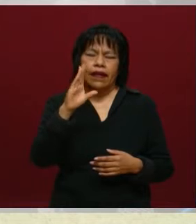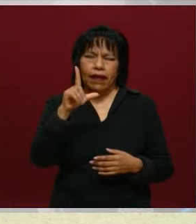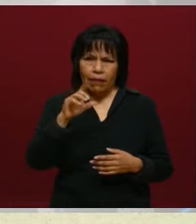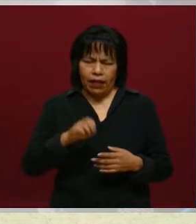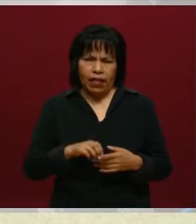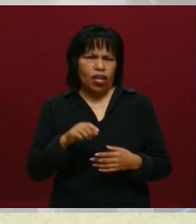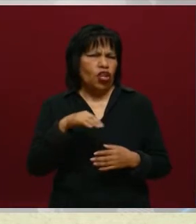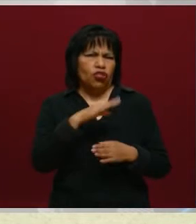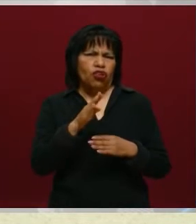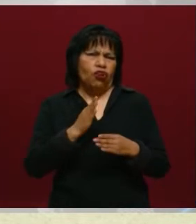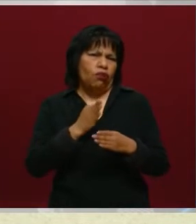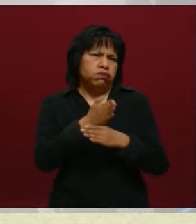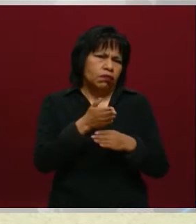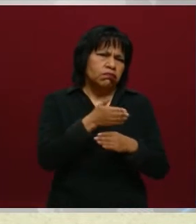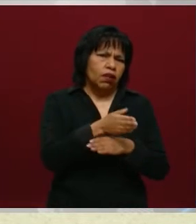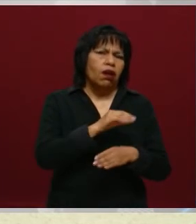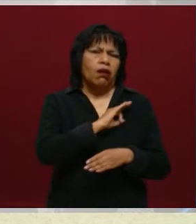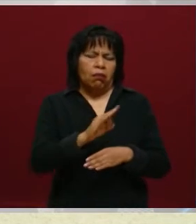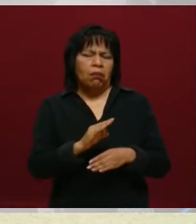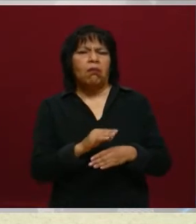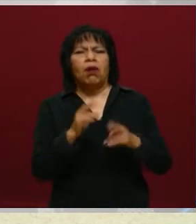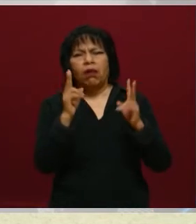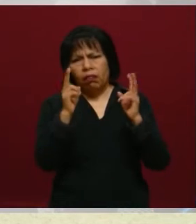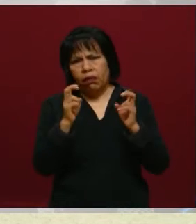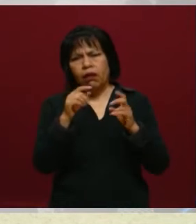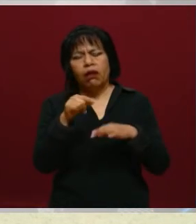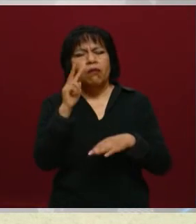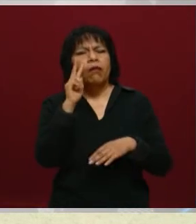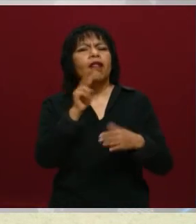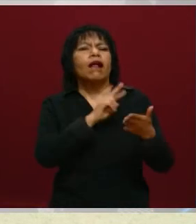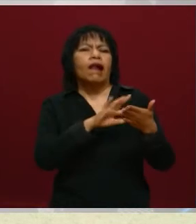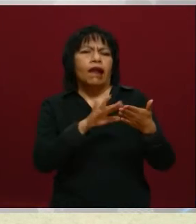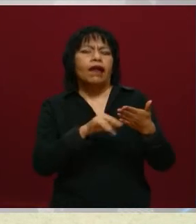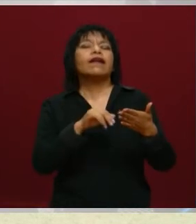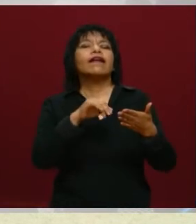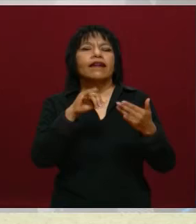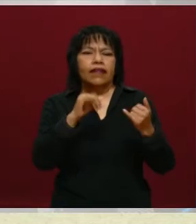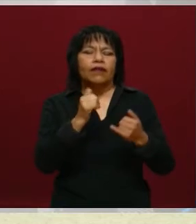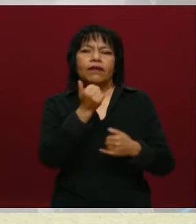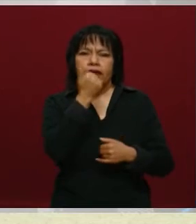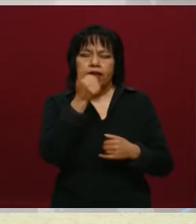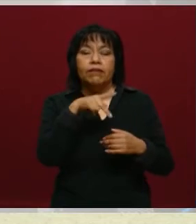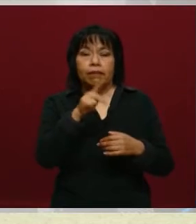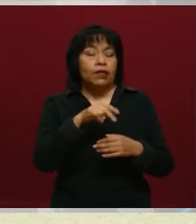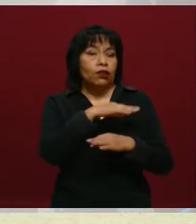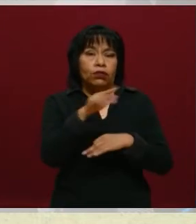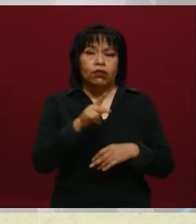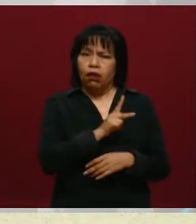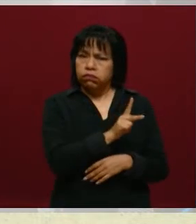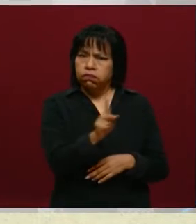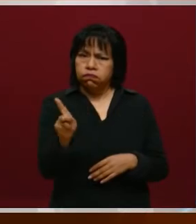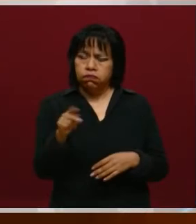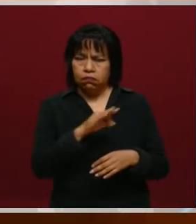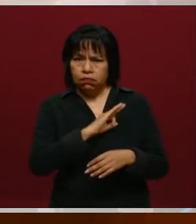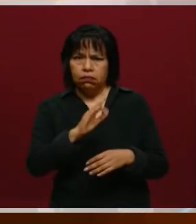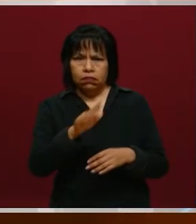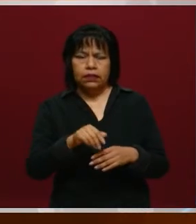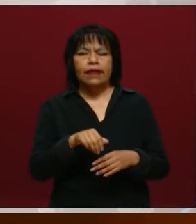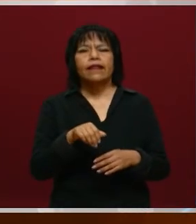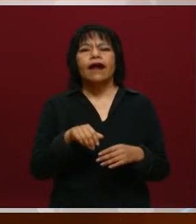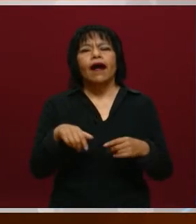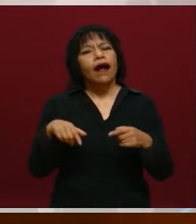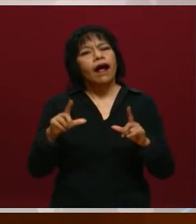acceder a ella toda la población escolar pero también la población en general entran al portal de la